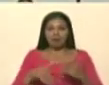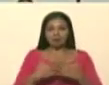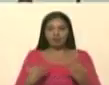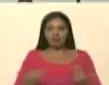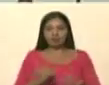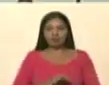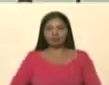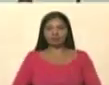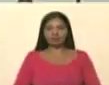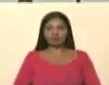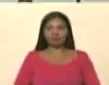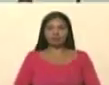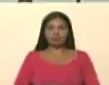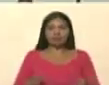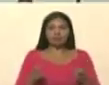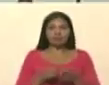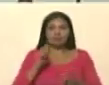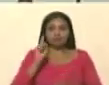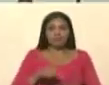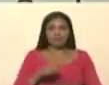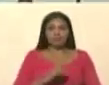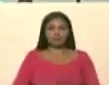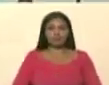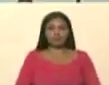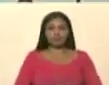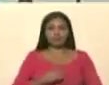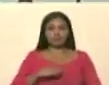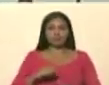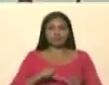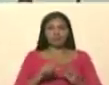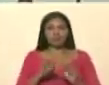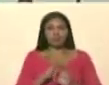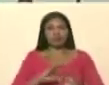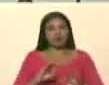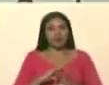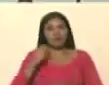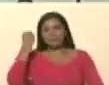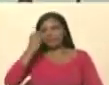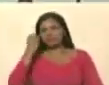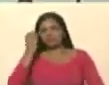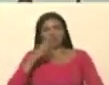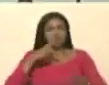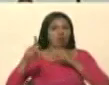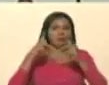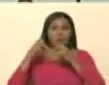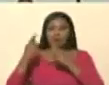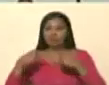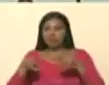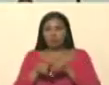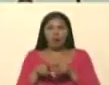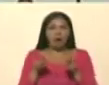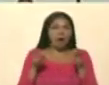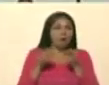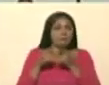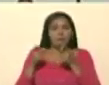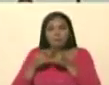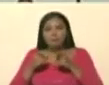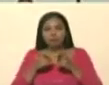y en lo micro los ron no nos quedamos en las nubes pensando en las políticas macroeconómicas no